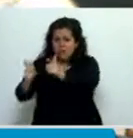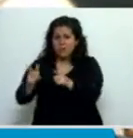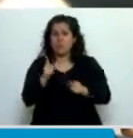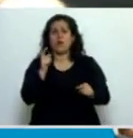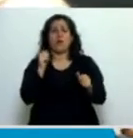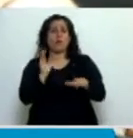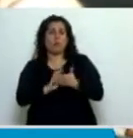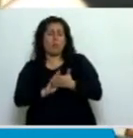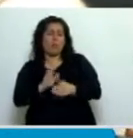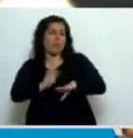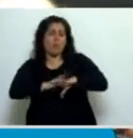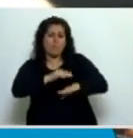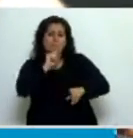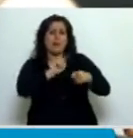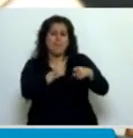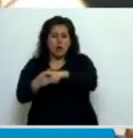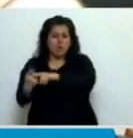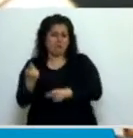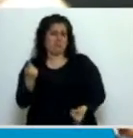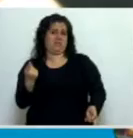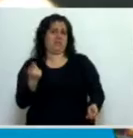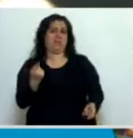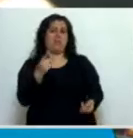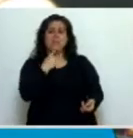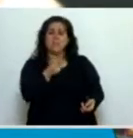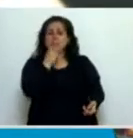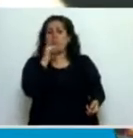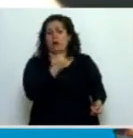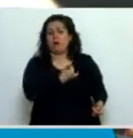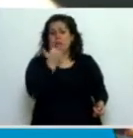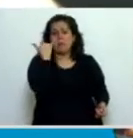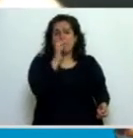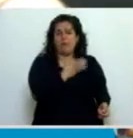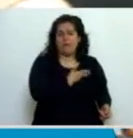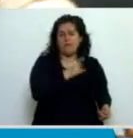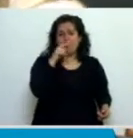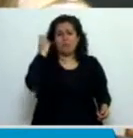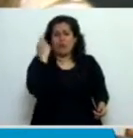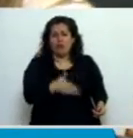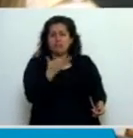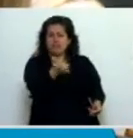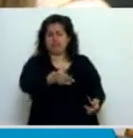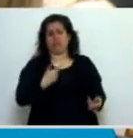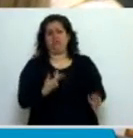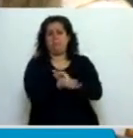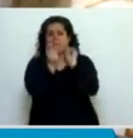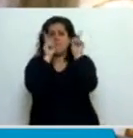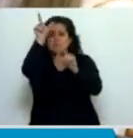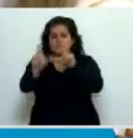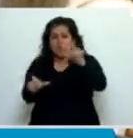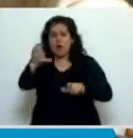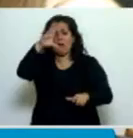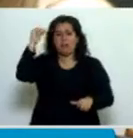que acompañaron, que impulsaron, en algunos casos como en YPF, tal vez la más vergonzosa, los propios Néstor y Cristina